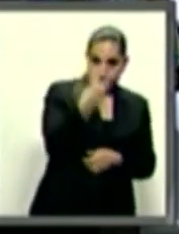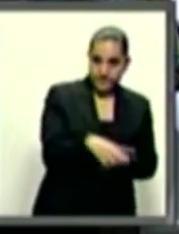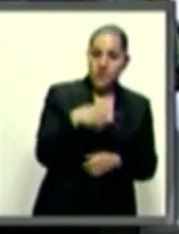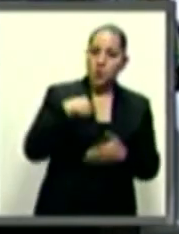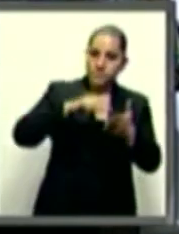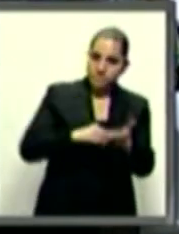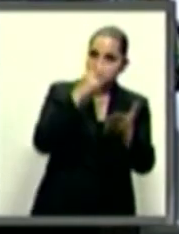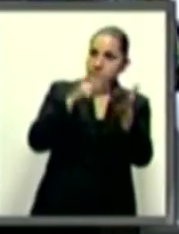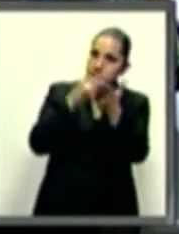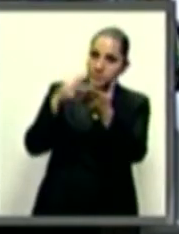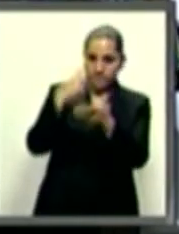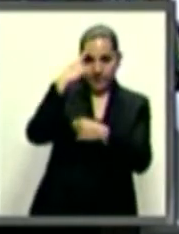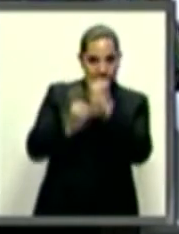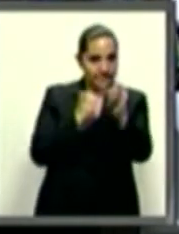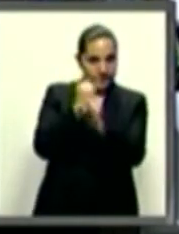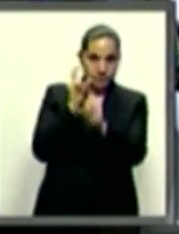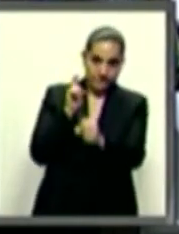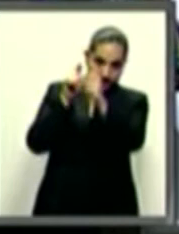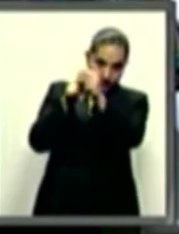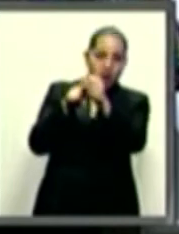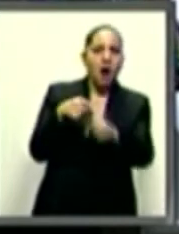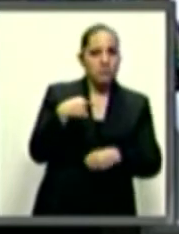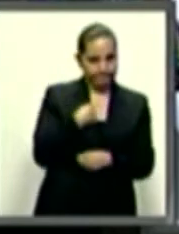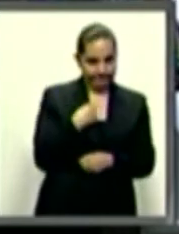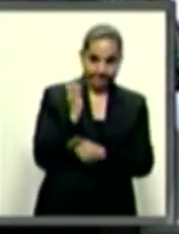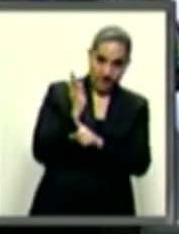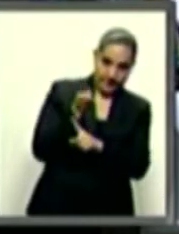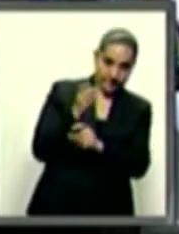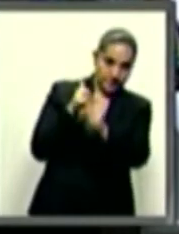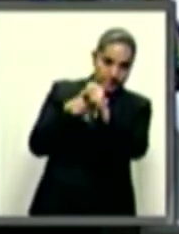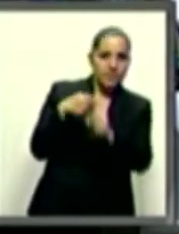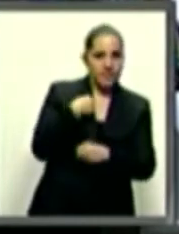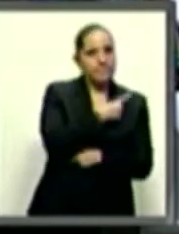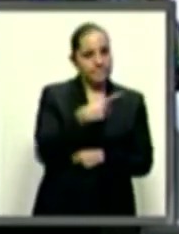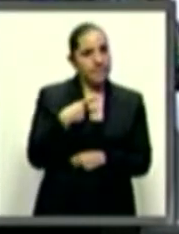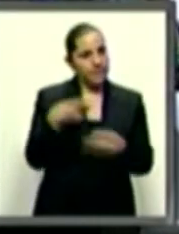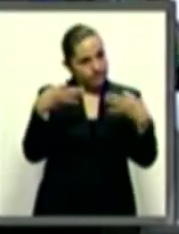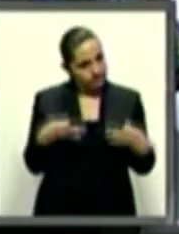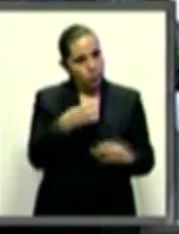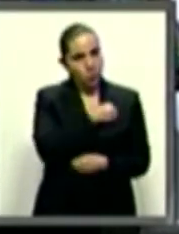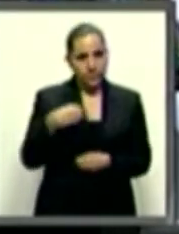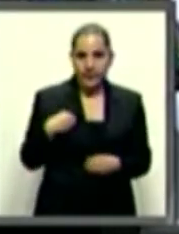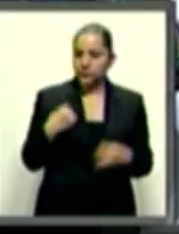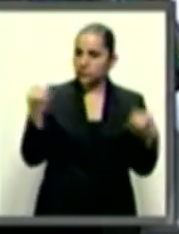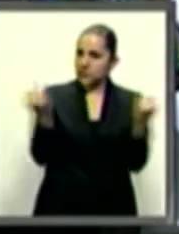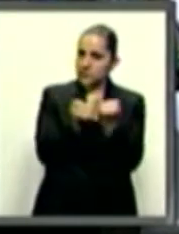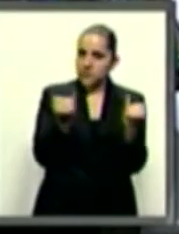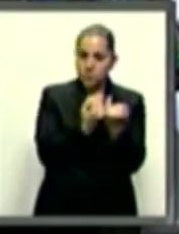las convenciones internacionales, se obliga a dar cumplimiento a sus contenidos,